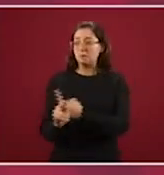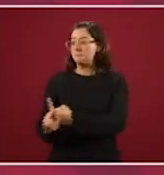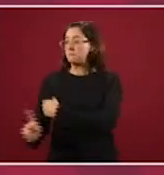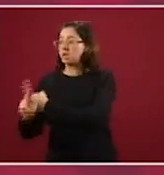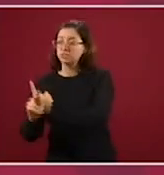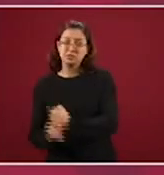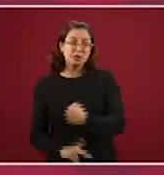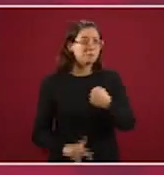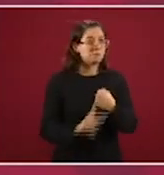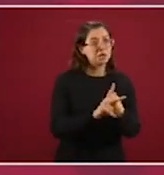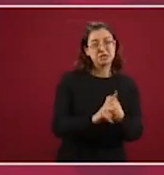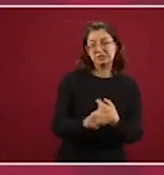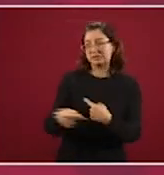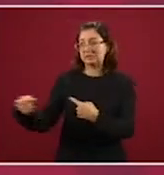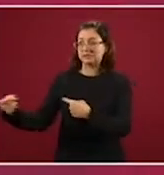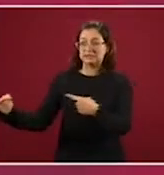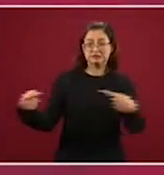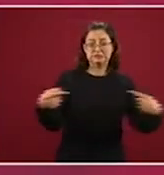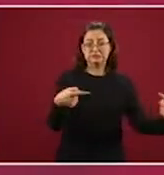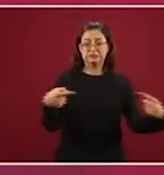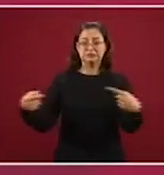generado por